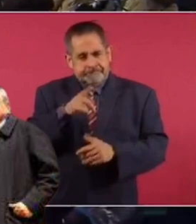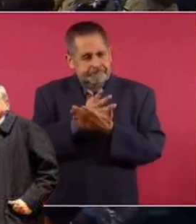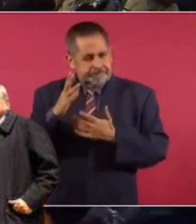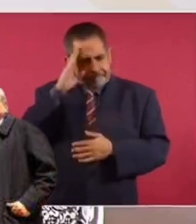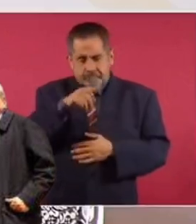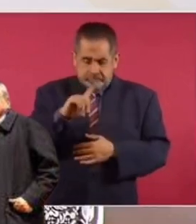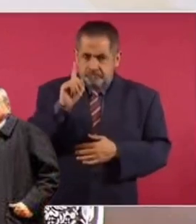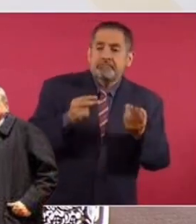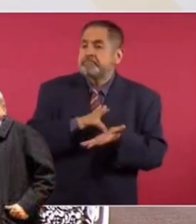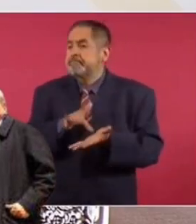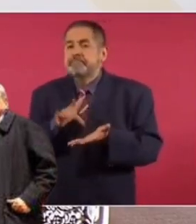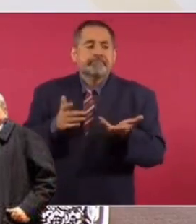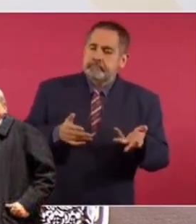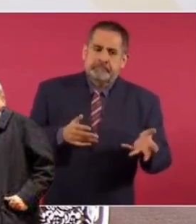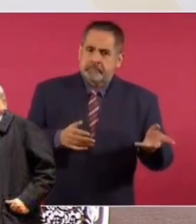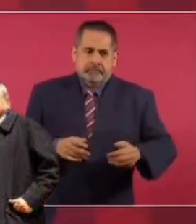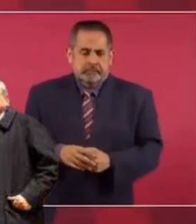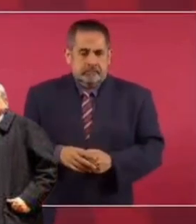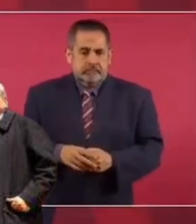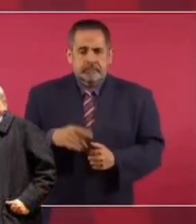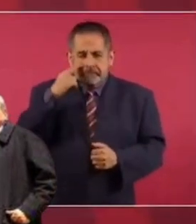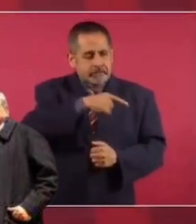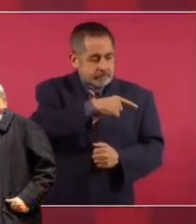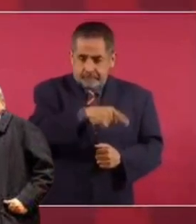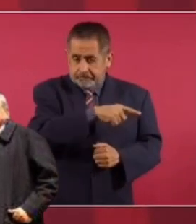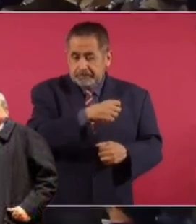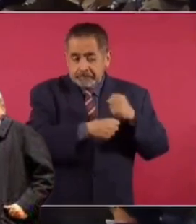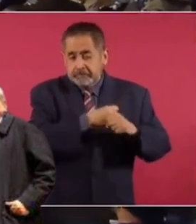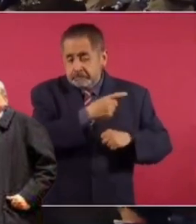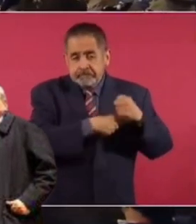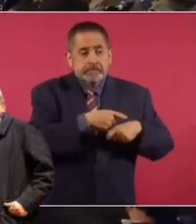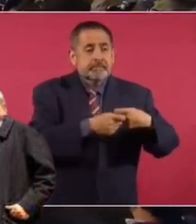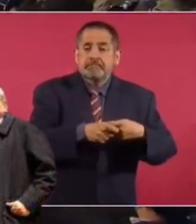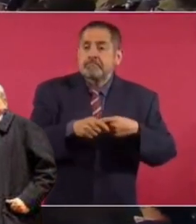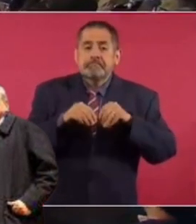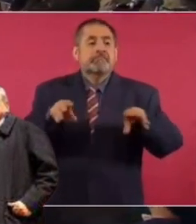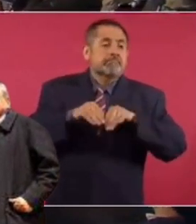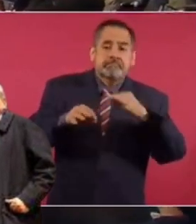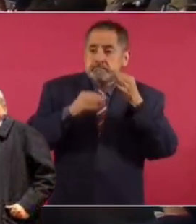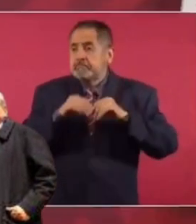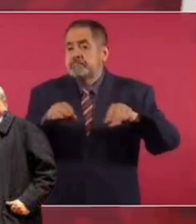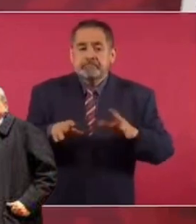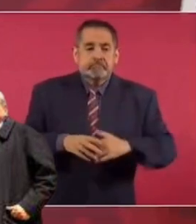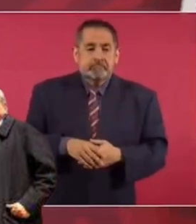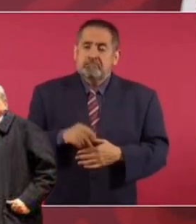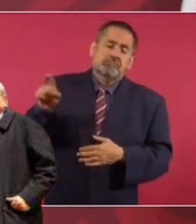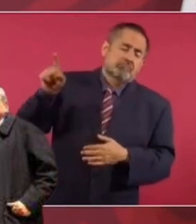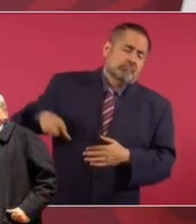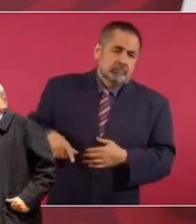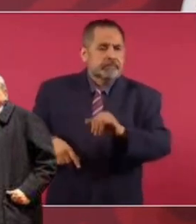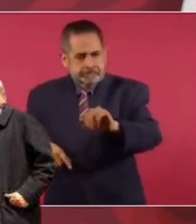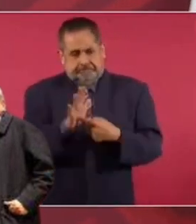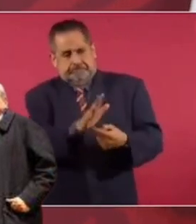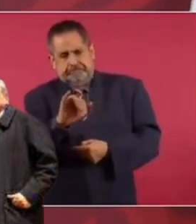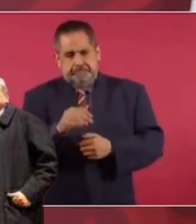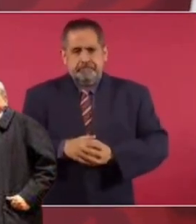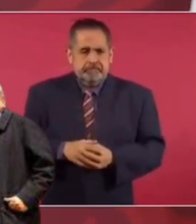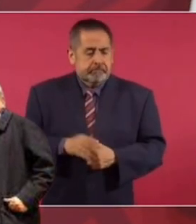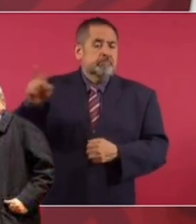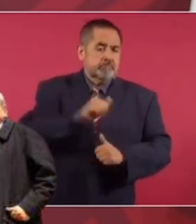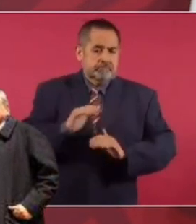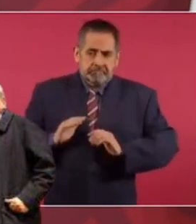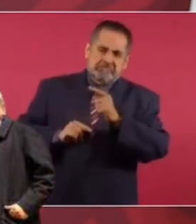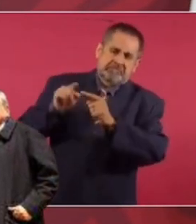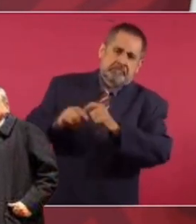exagerado lo que estoy planteando, pero no. Imagínense si por años se habla de que fue el Estado. Pues sí, sí fue el Estado, ya. ¿Y fue el